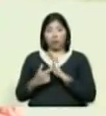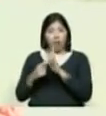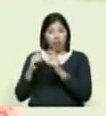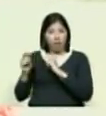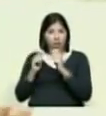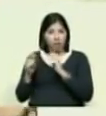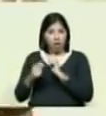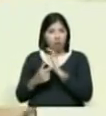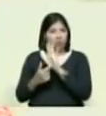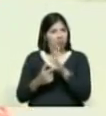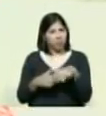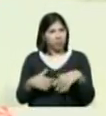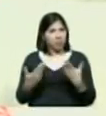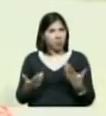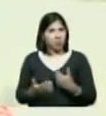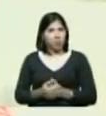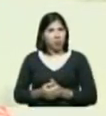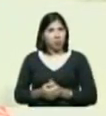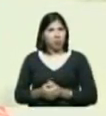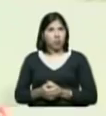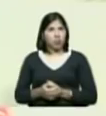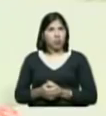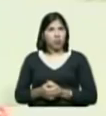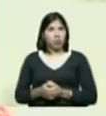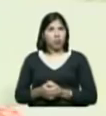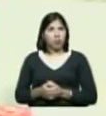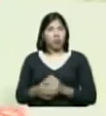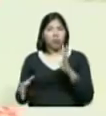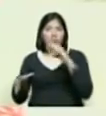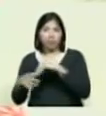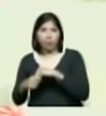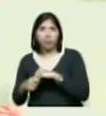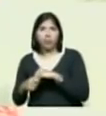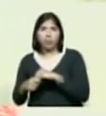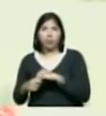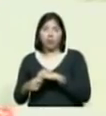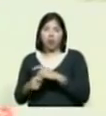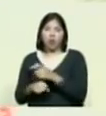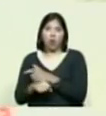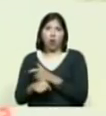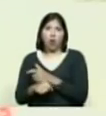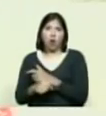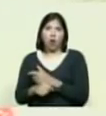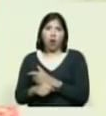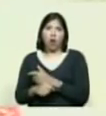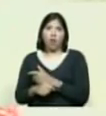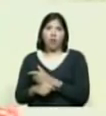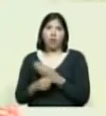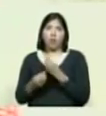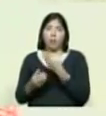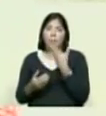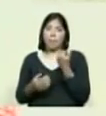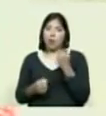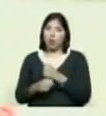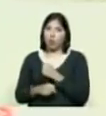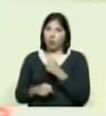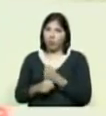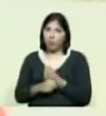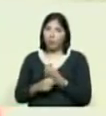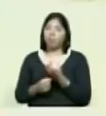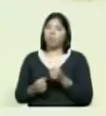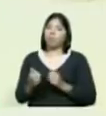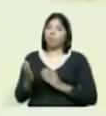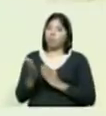nuestro país es formar parte de este plan y regresar para trabajar por un mejor porvenir. Es la información que podemos